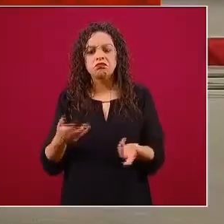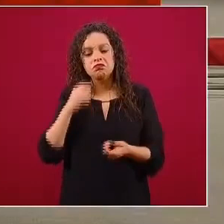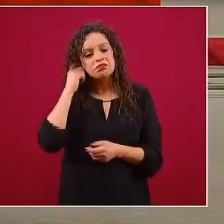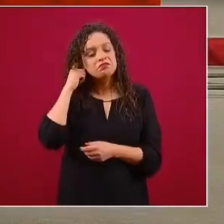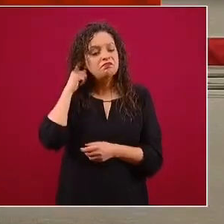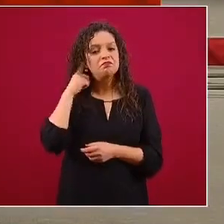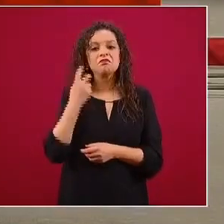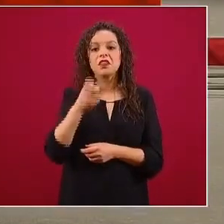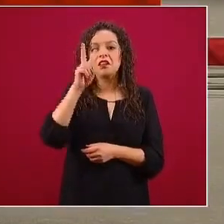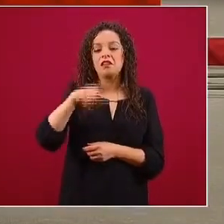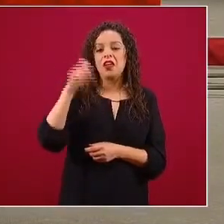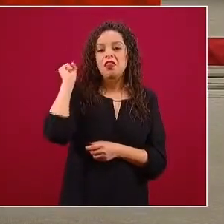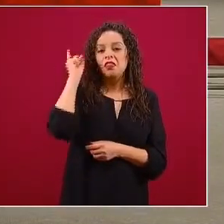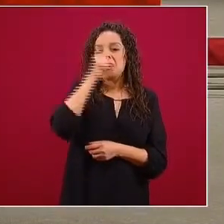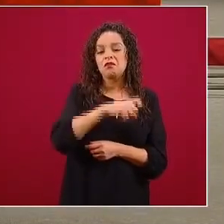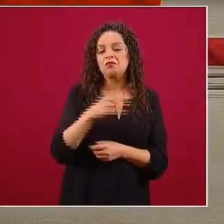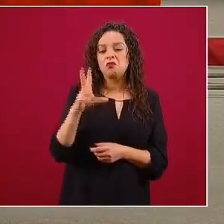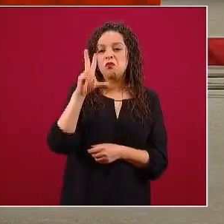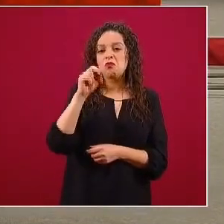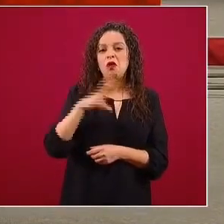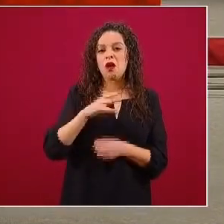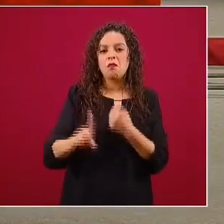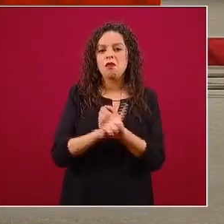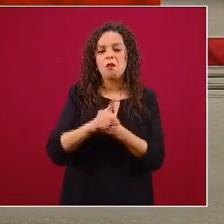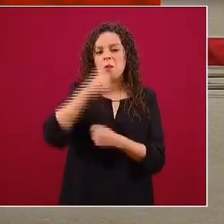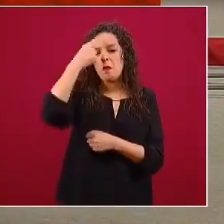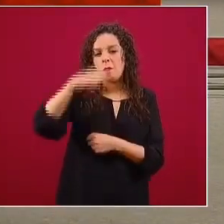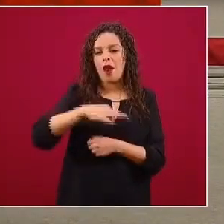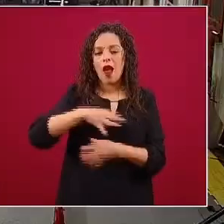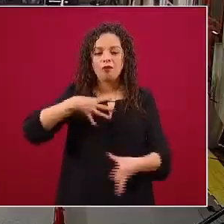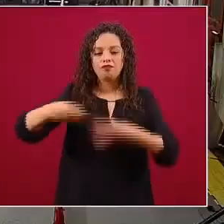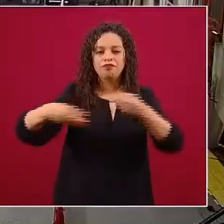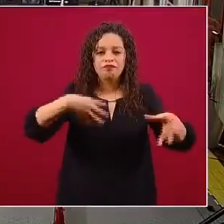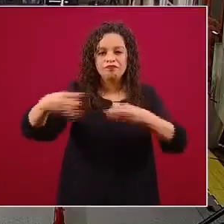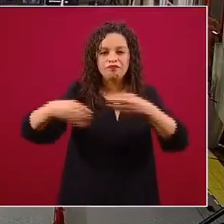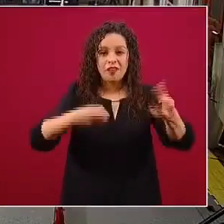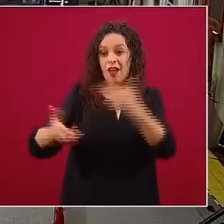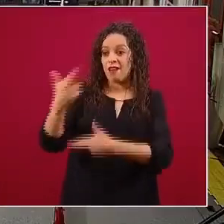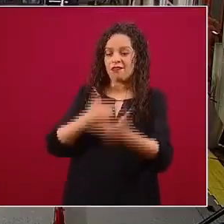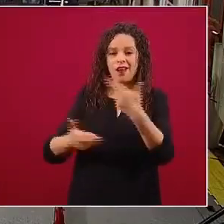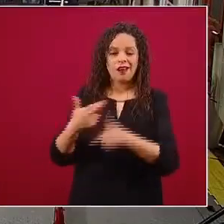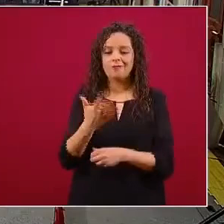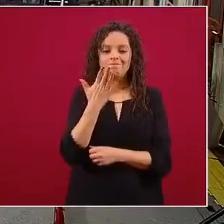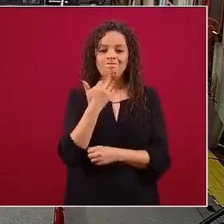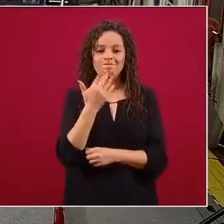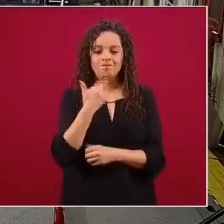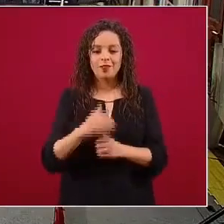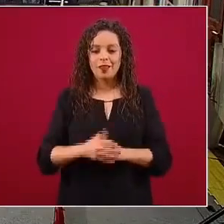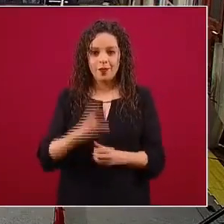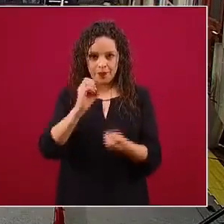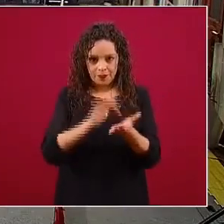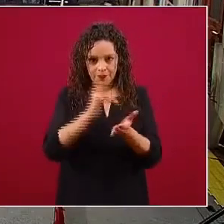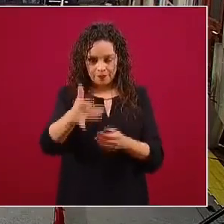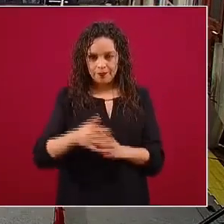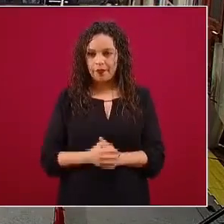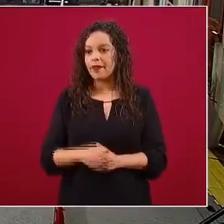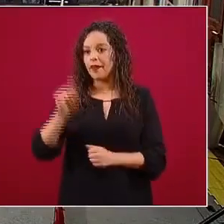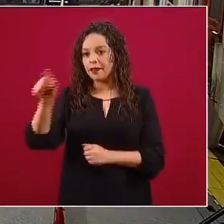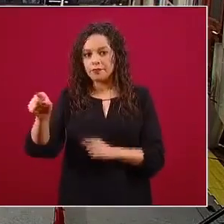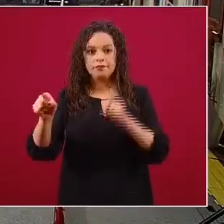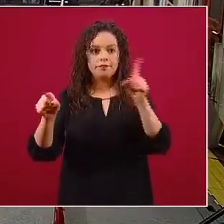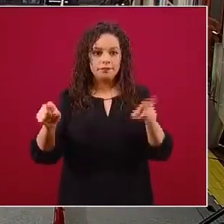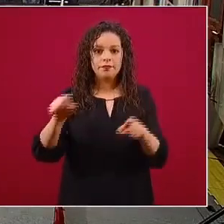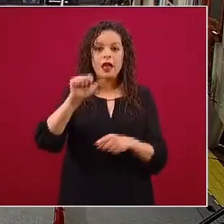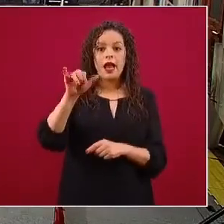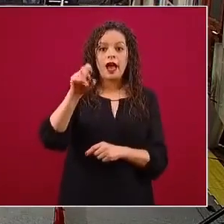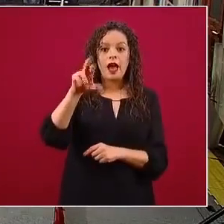eso podría precipitar un repunte. Gracias. Pasamos con usted y acá con Alejandro y luego nos vamos con